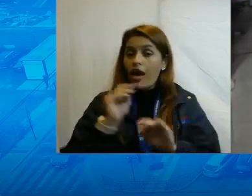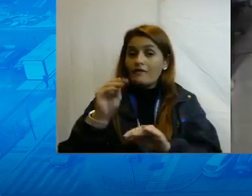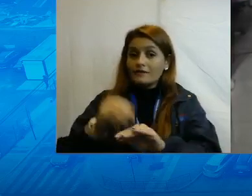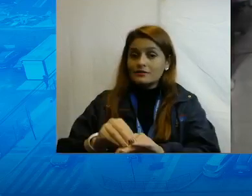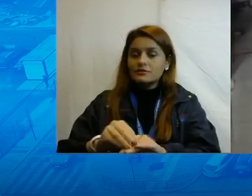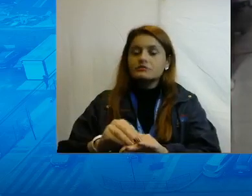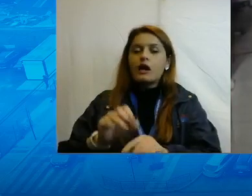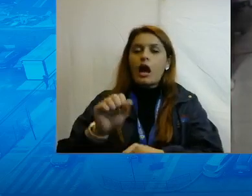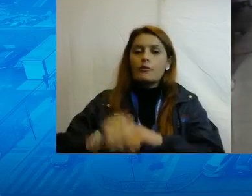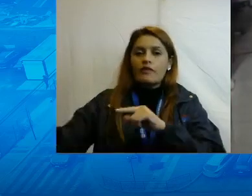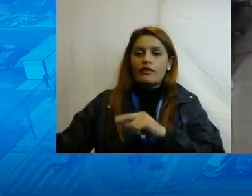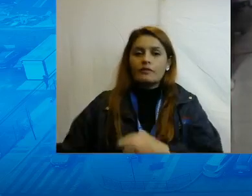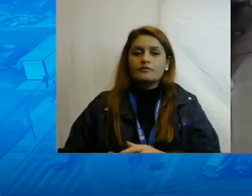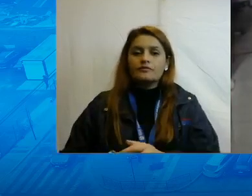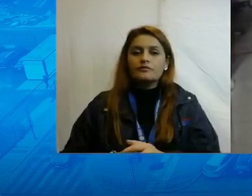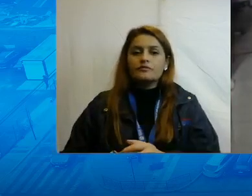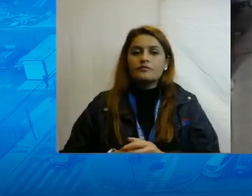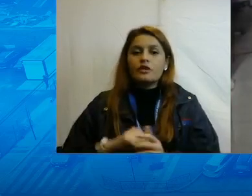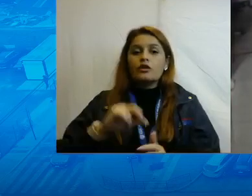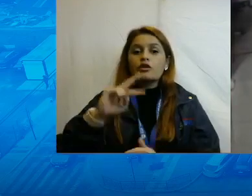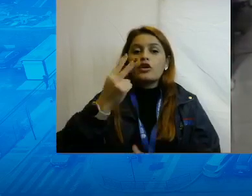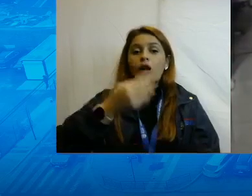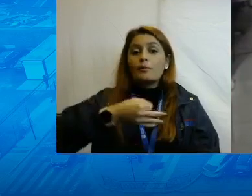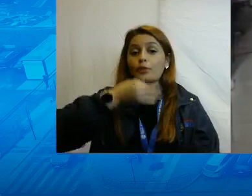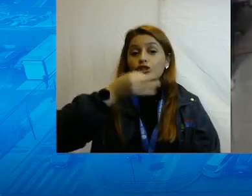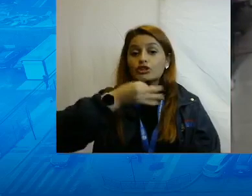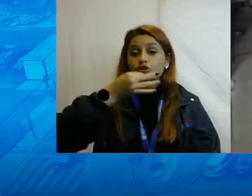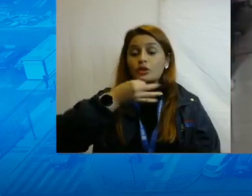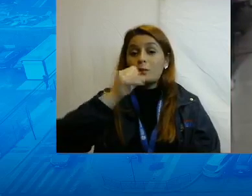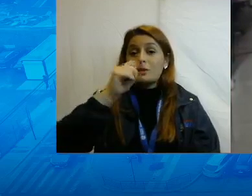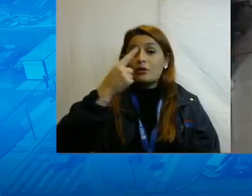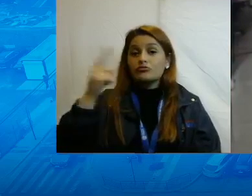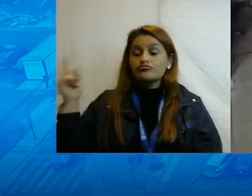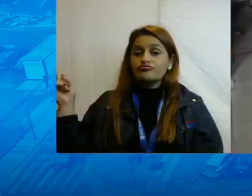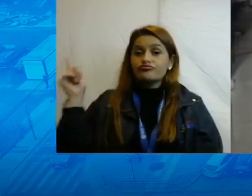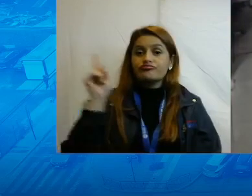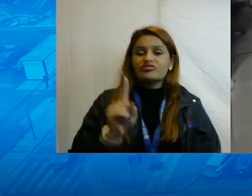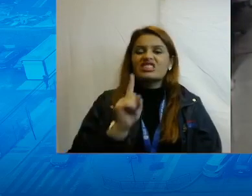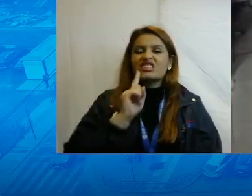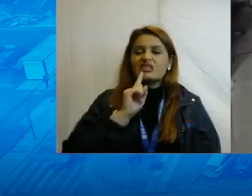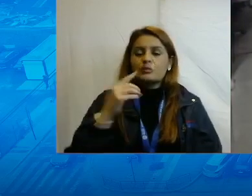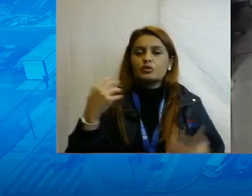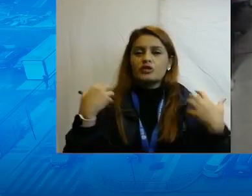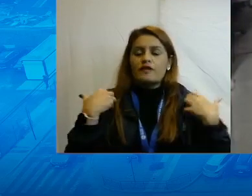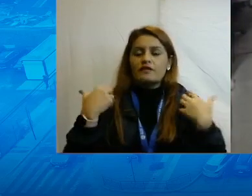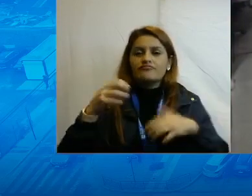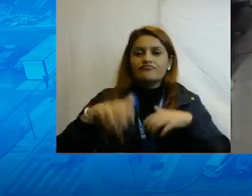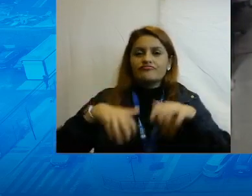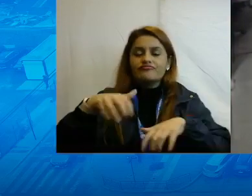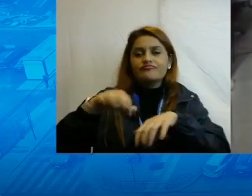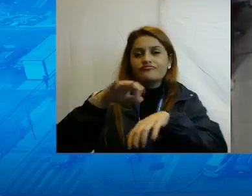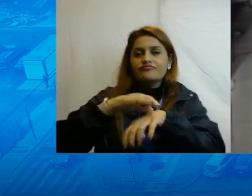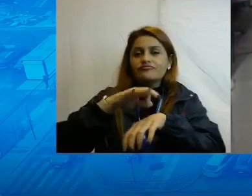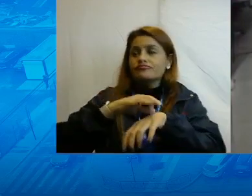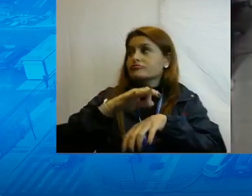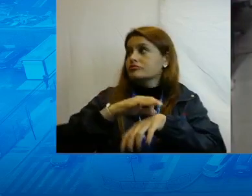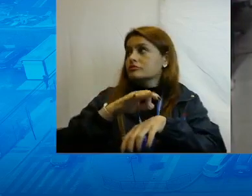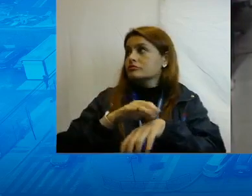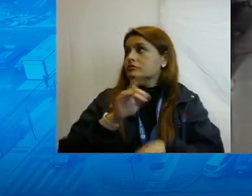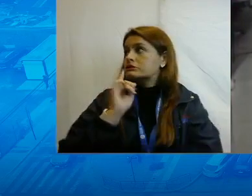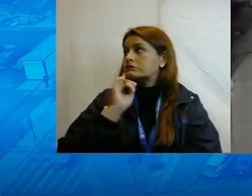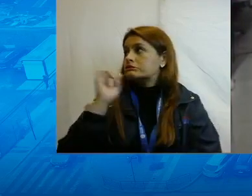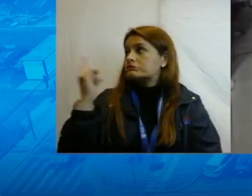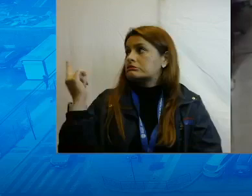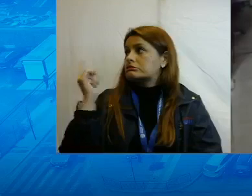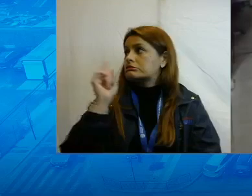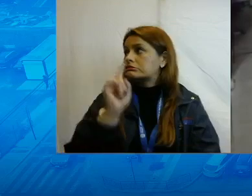acta. ¿Ya? El 2 de exposición es una presentación del Centro Veterinario Municipal. ¿Quién es la persona que viene por